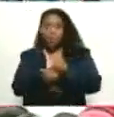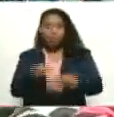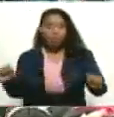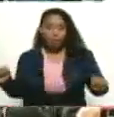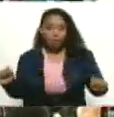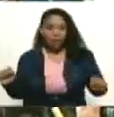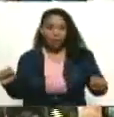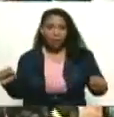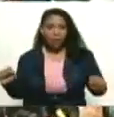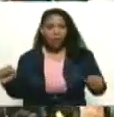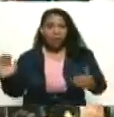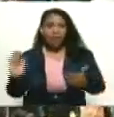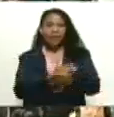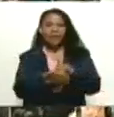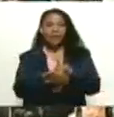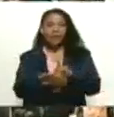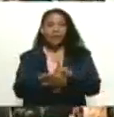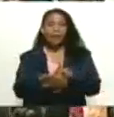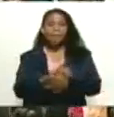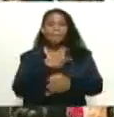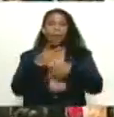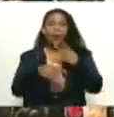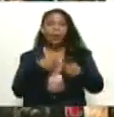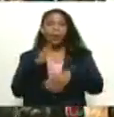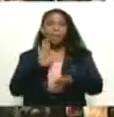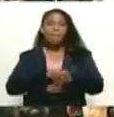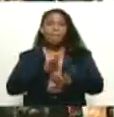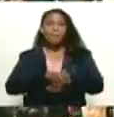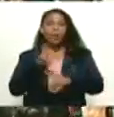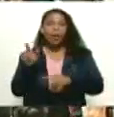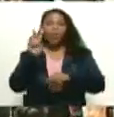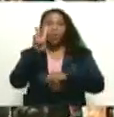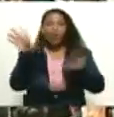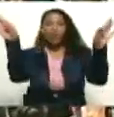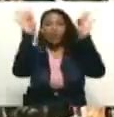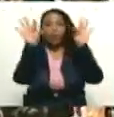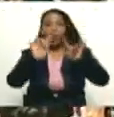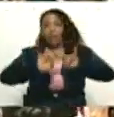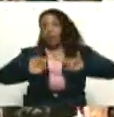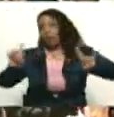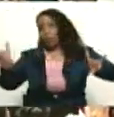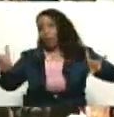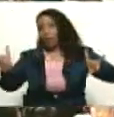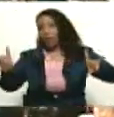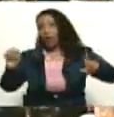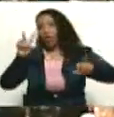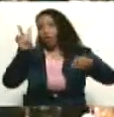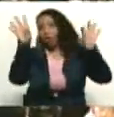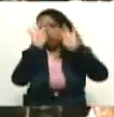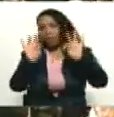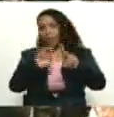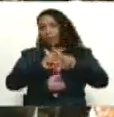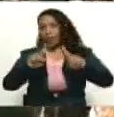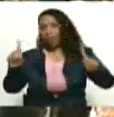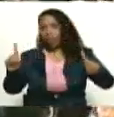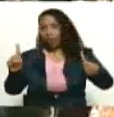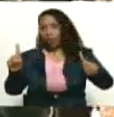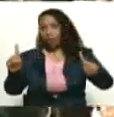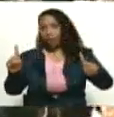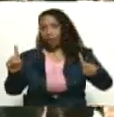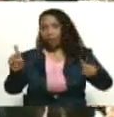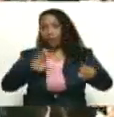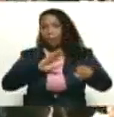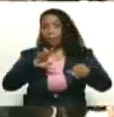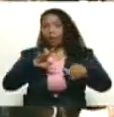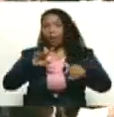la despolitización, porque son dos modelos. Son dos modelos. Su